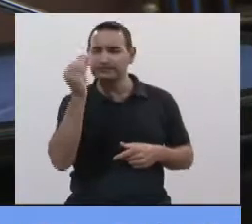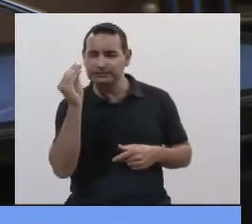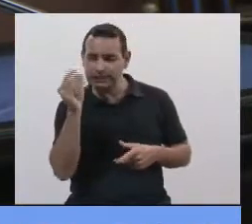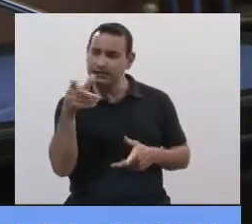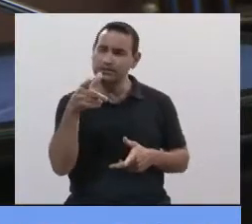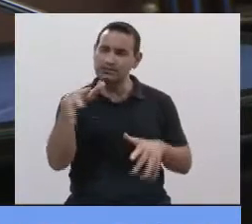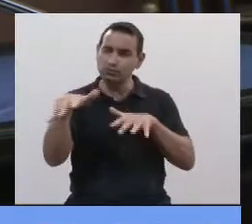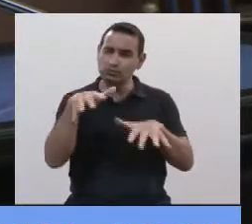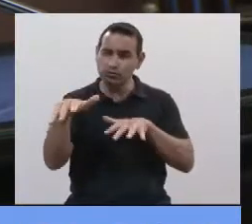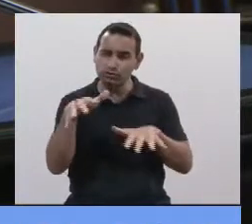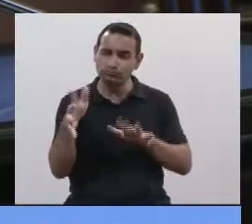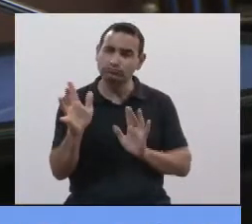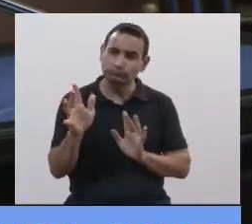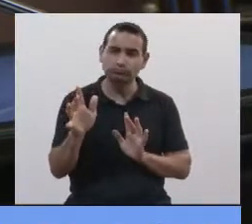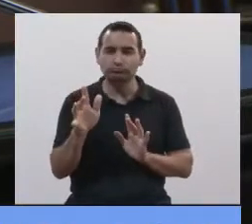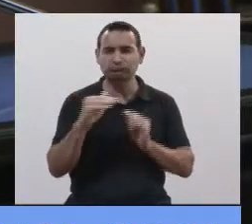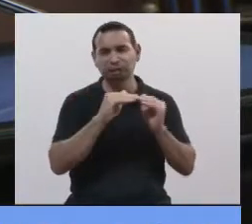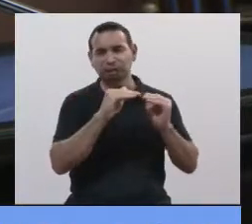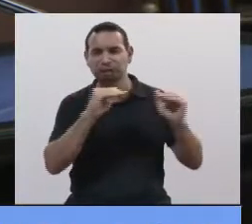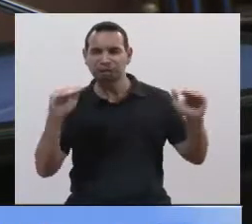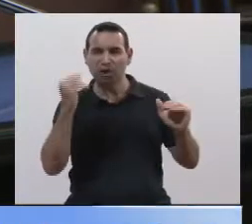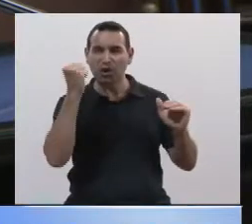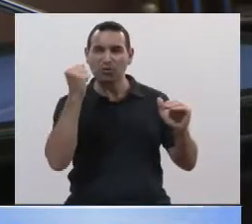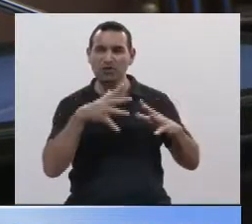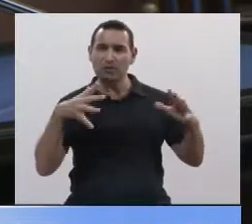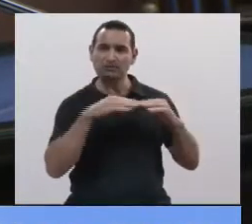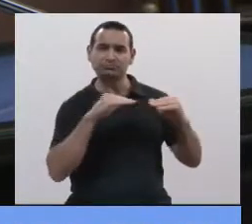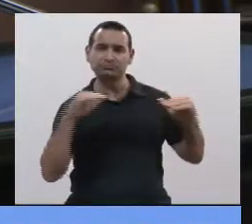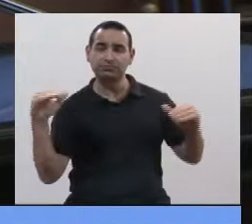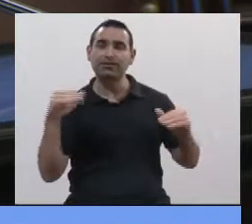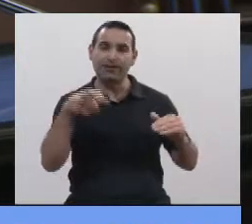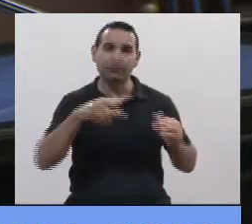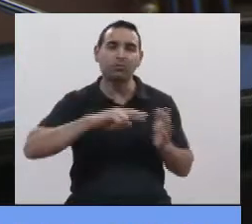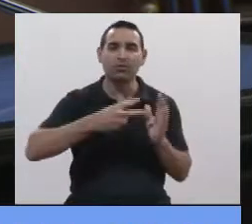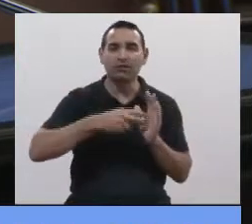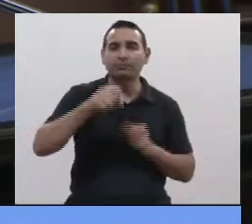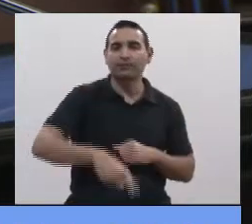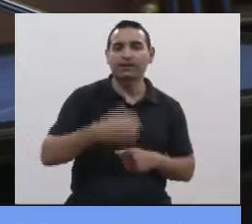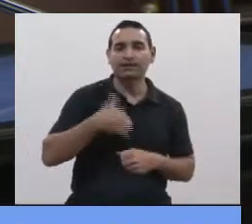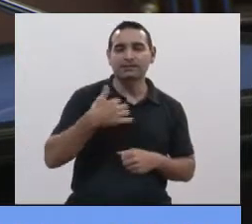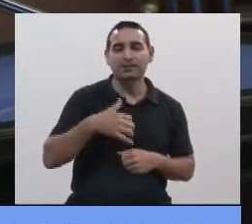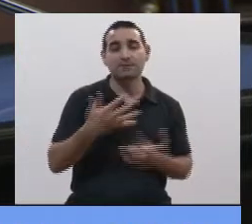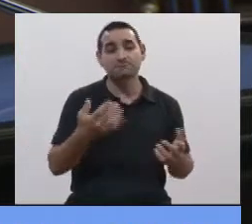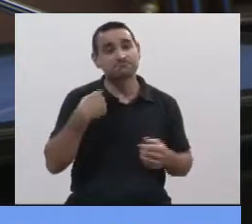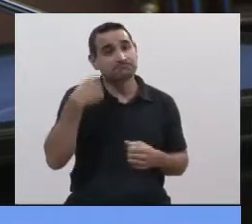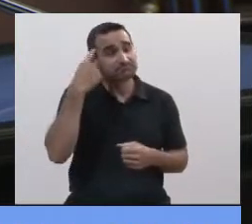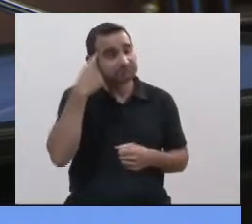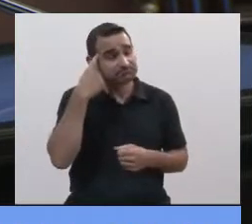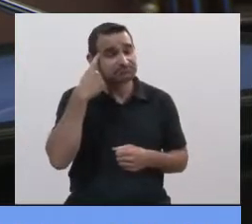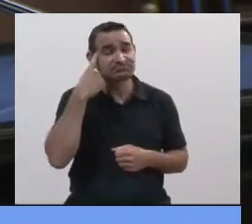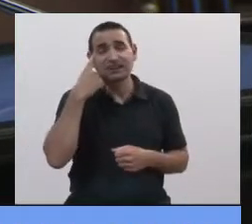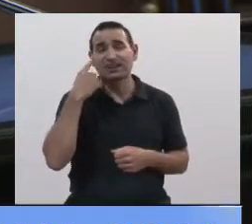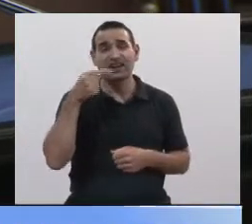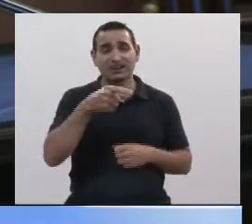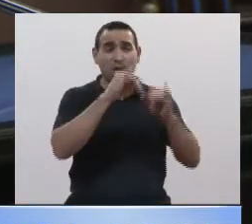una situación estable macroeconómica. Y ese es el problema argentino. Entonces yo creo que ni